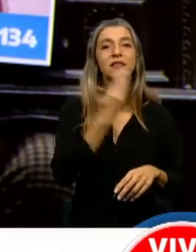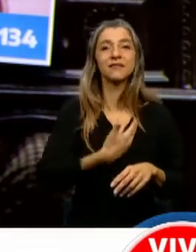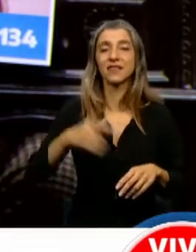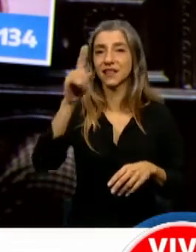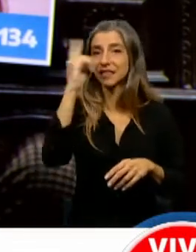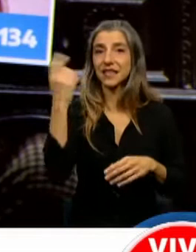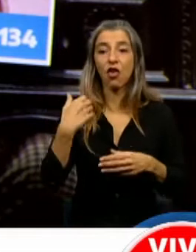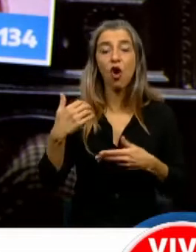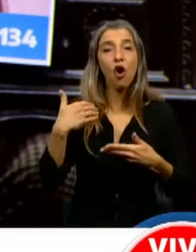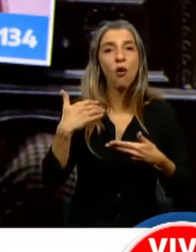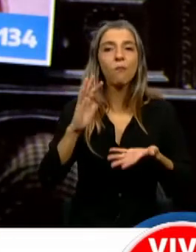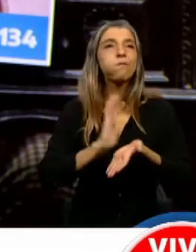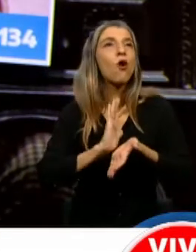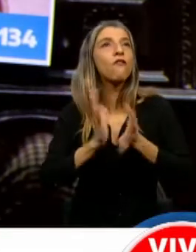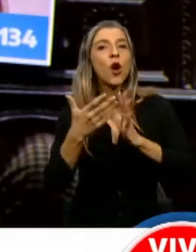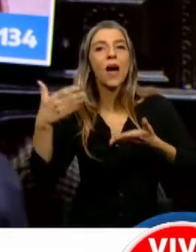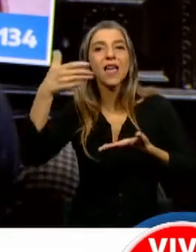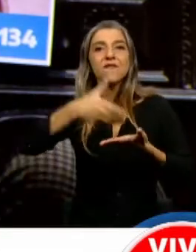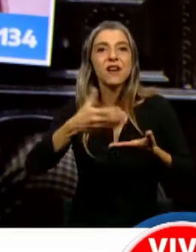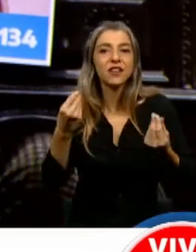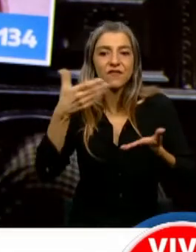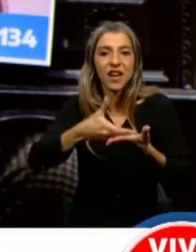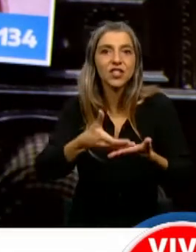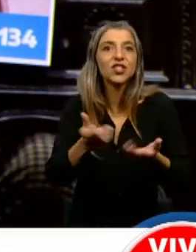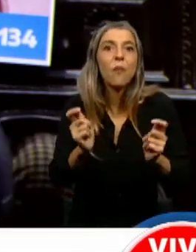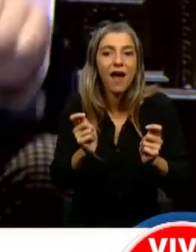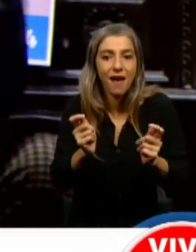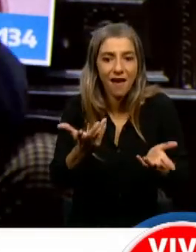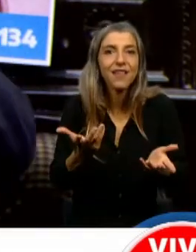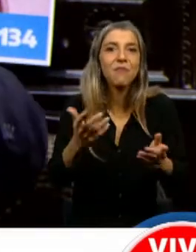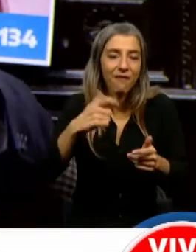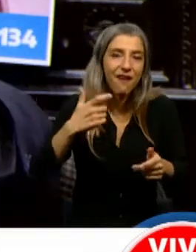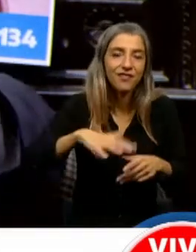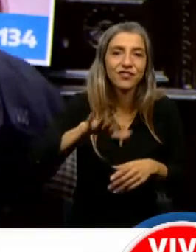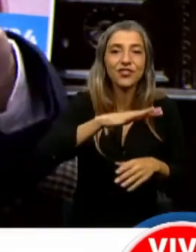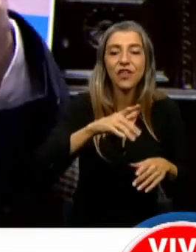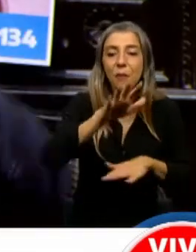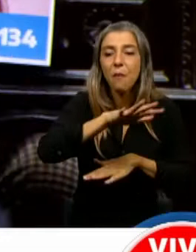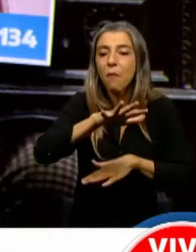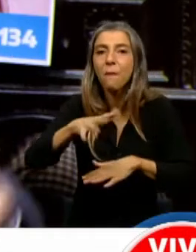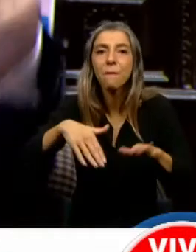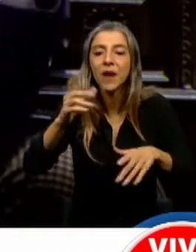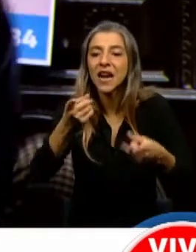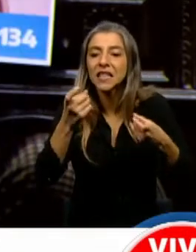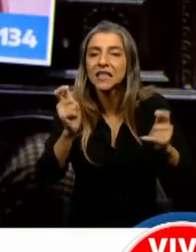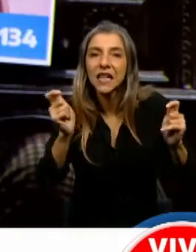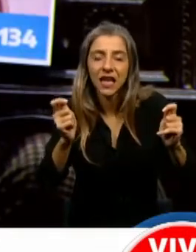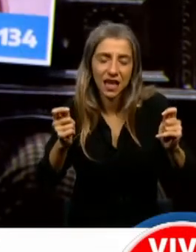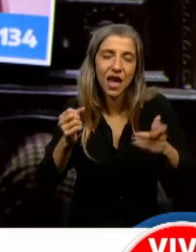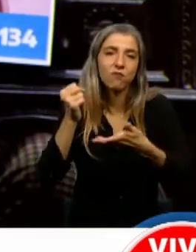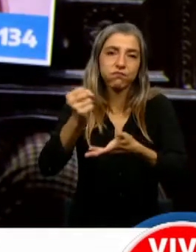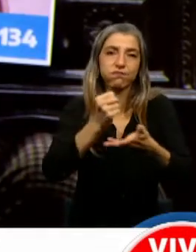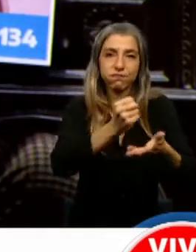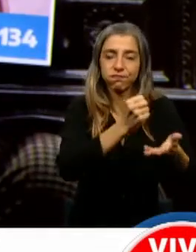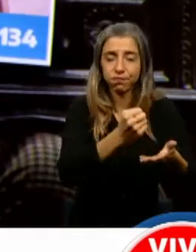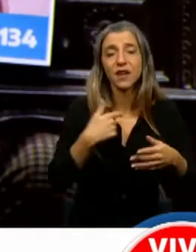sectores que más lo necesitan. Y por eso recién mencioné las medidas que el gobierno tomó en relación a la